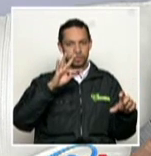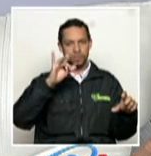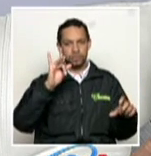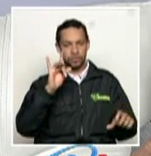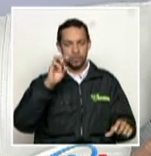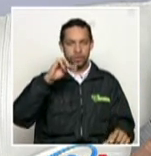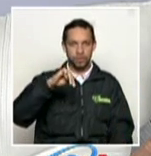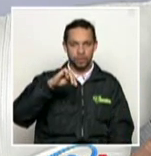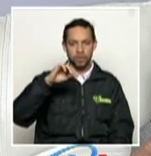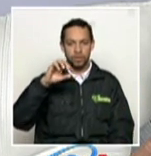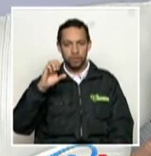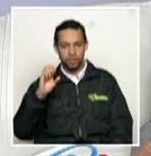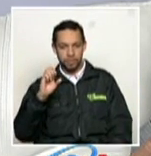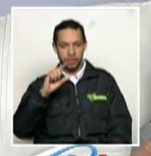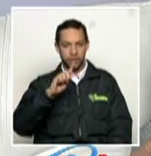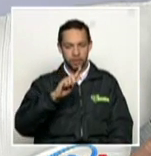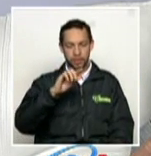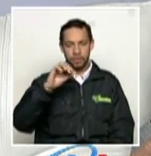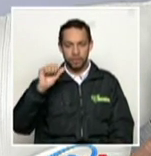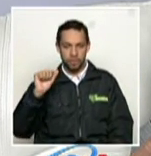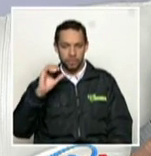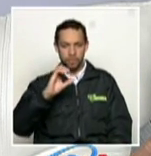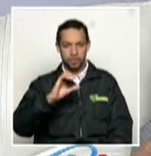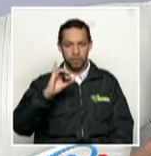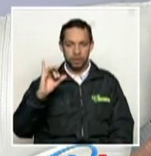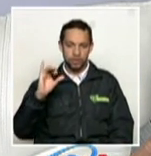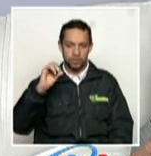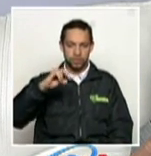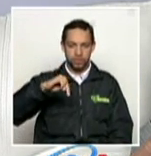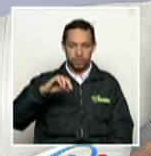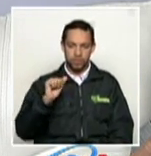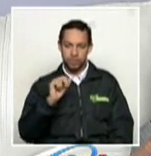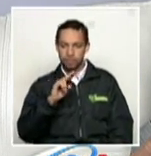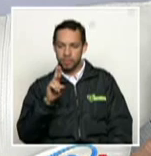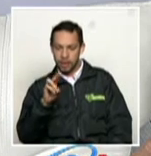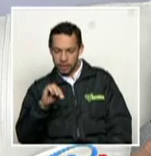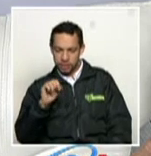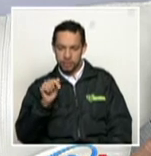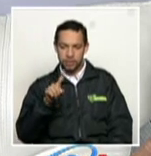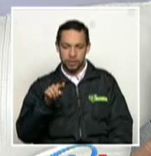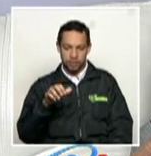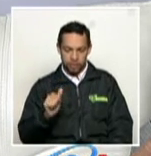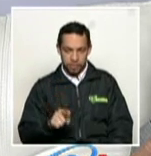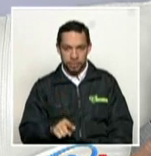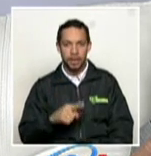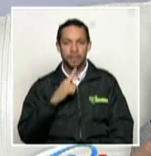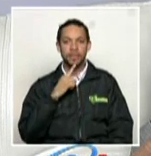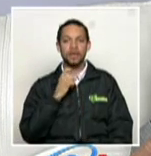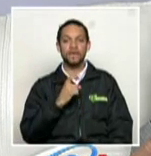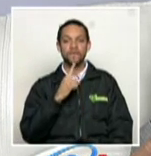o promis. O prominencia localizada en el cuello. He tenido mucha dificultad ya